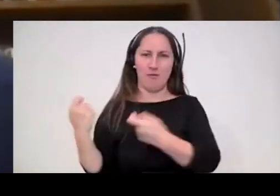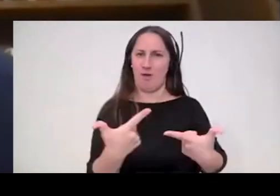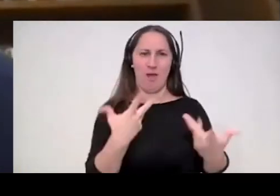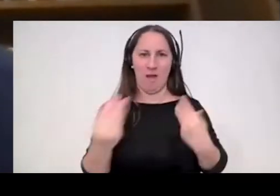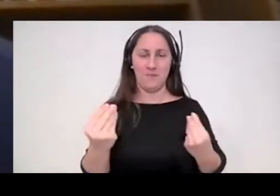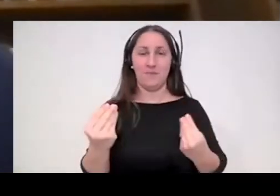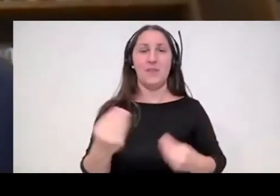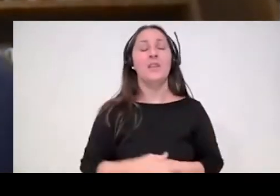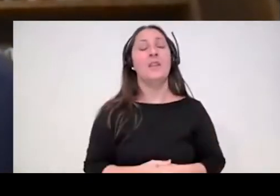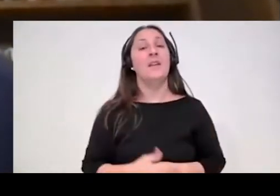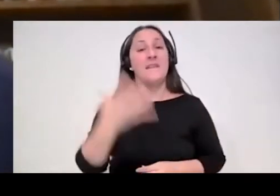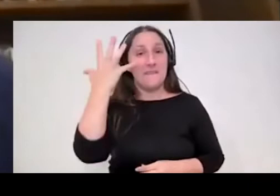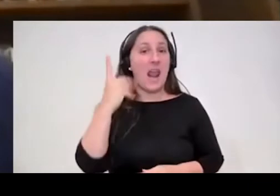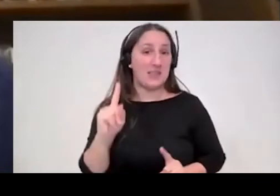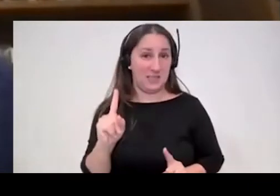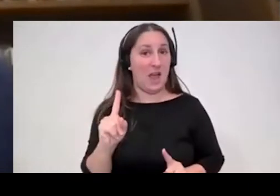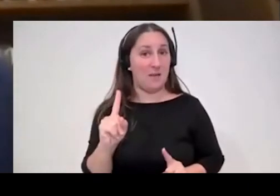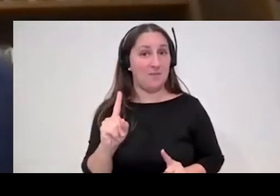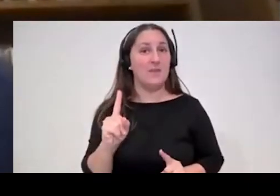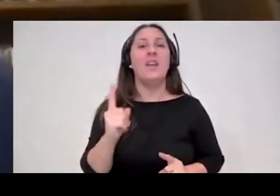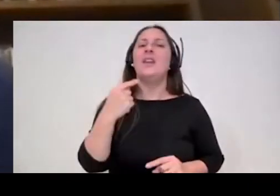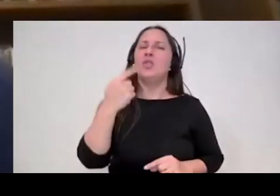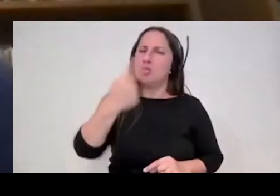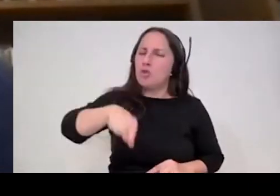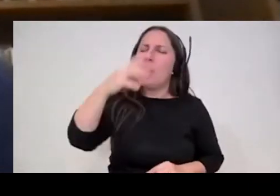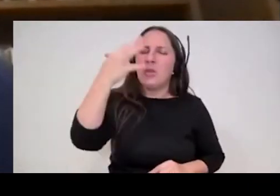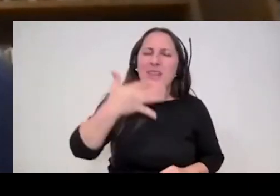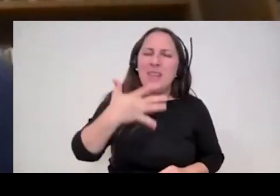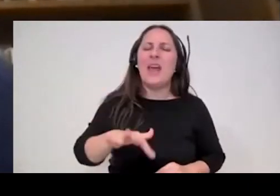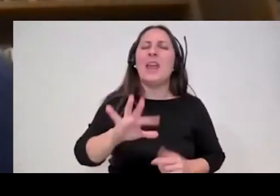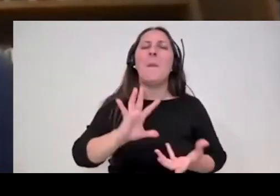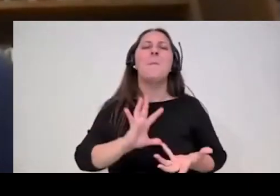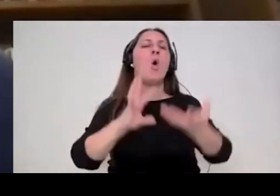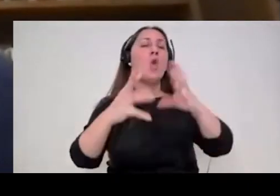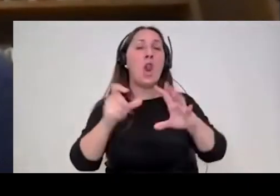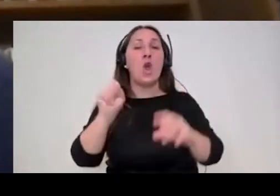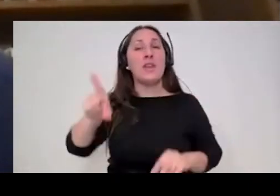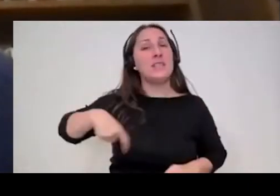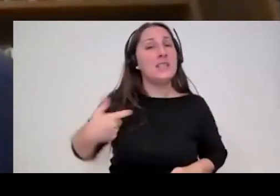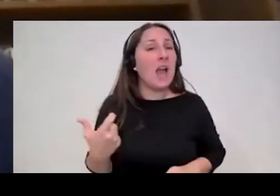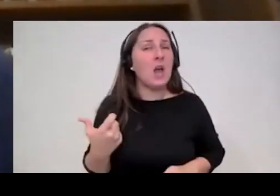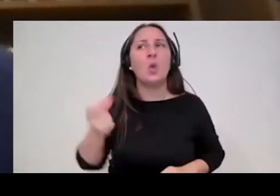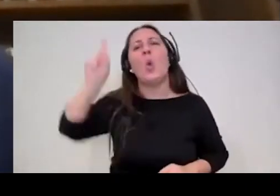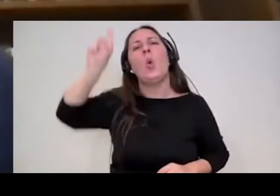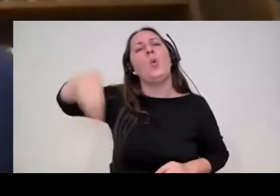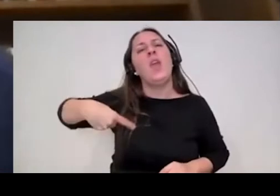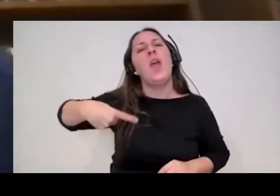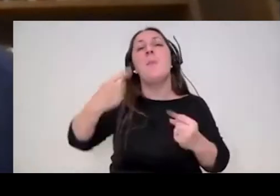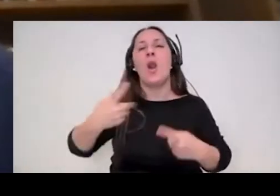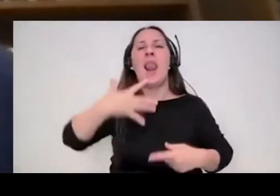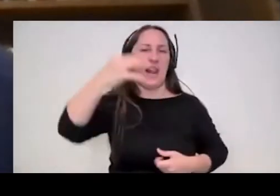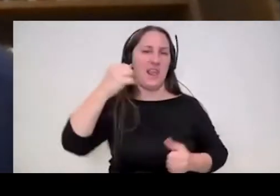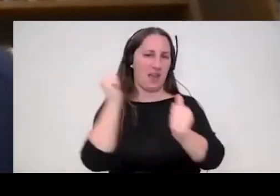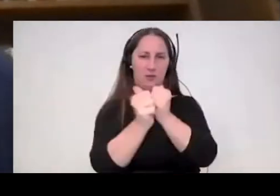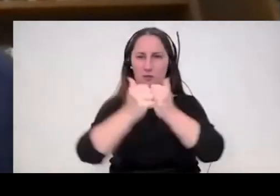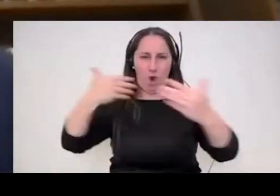Francia. Entonces, entendamos que los modelos sindicales son producto de una realidad histórica. En Argentina, a